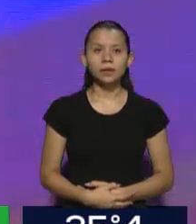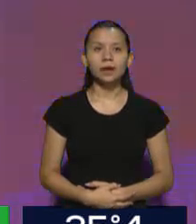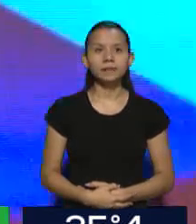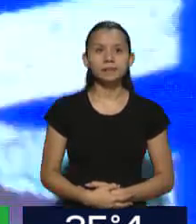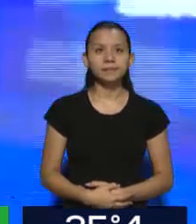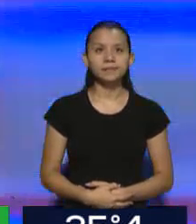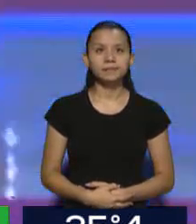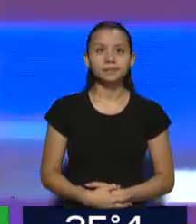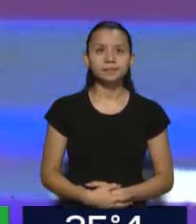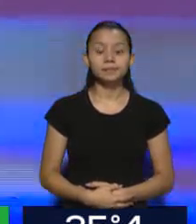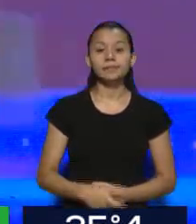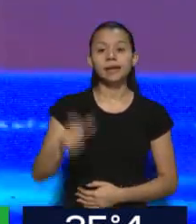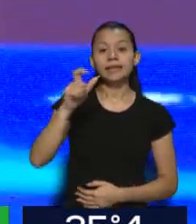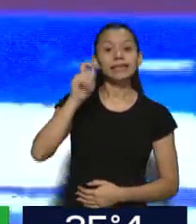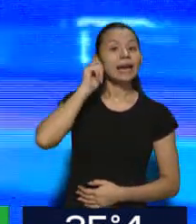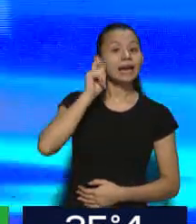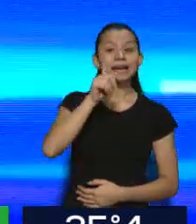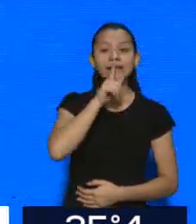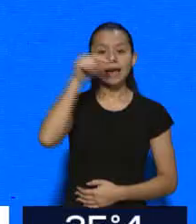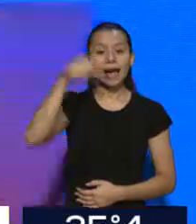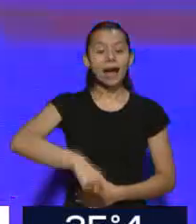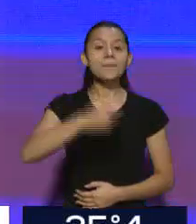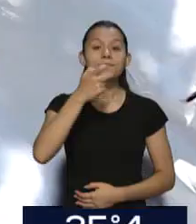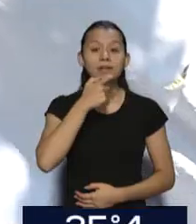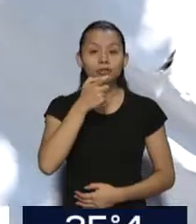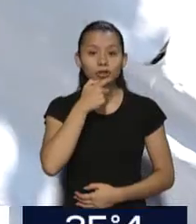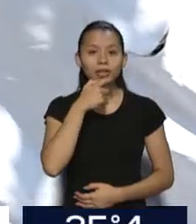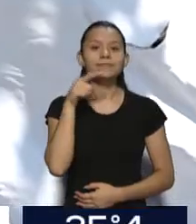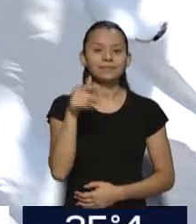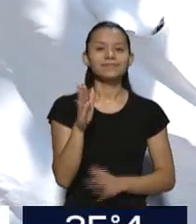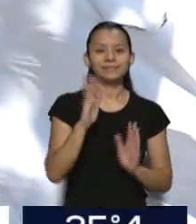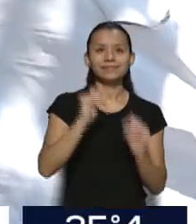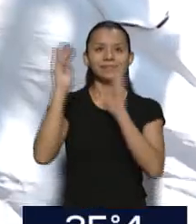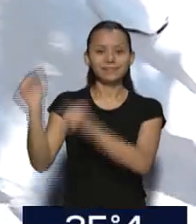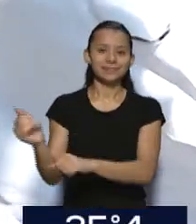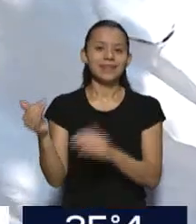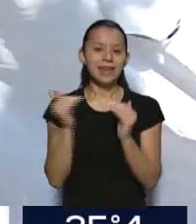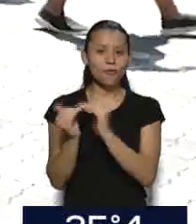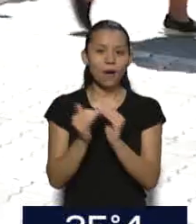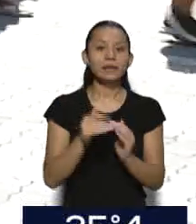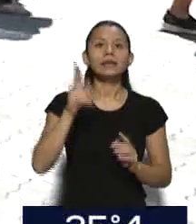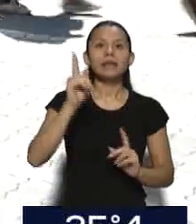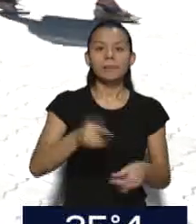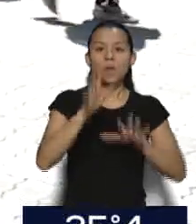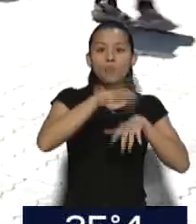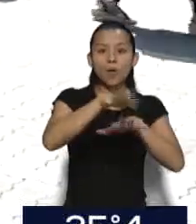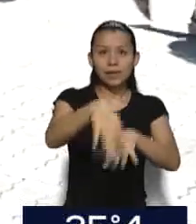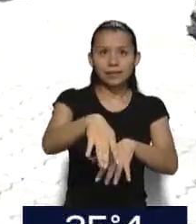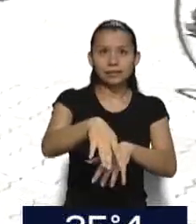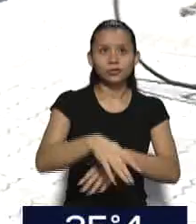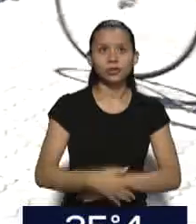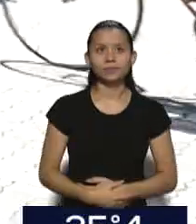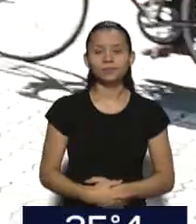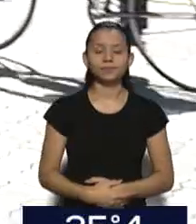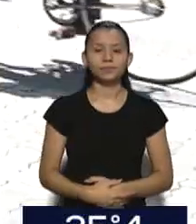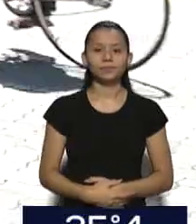Y en Mendoza, la CGT local se plegó a estas medidas nacionales y también se movilizaron en la zona de tribunales federales. Allí